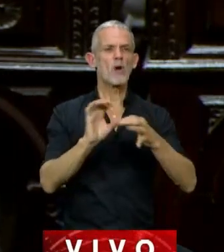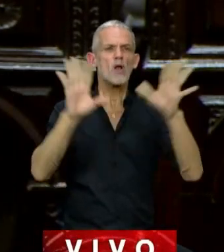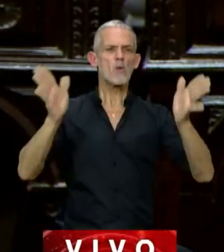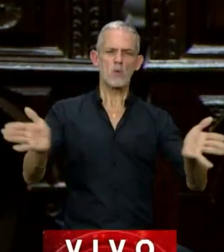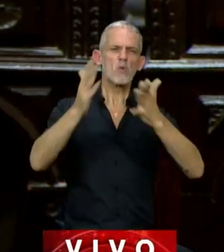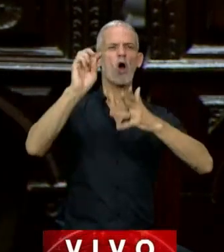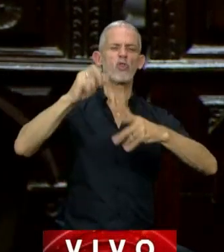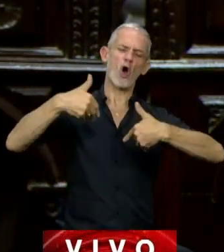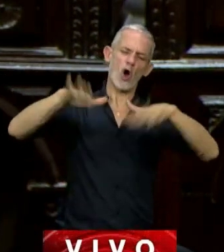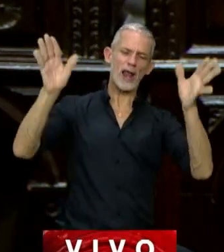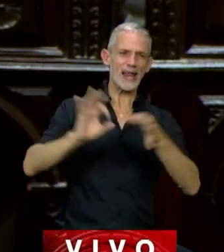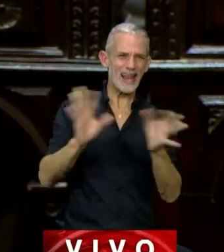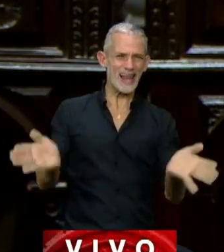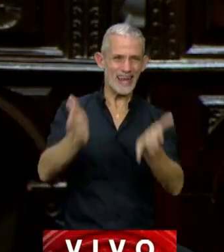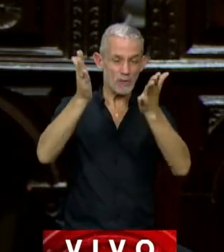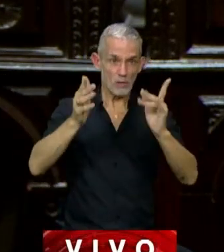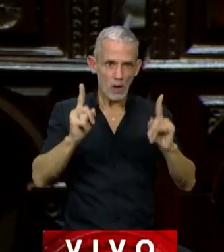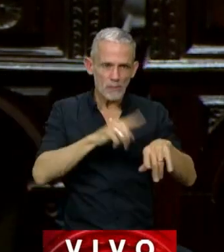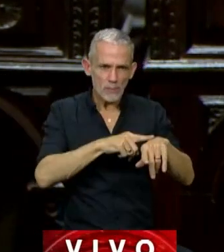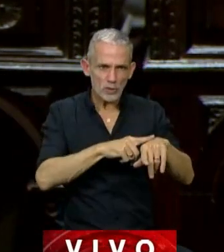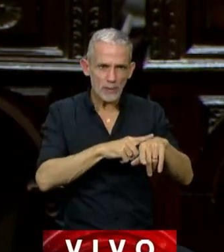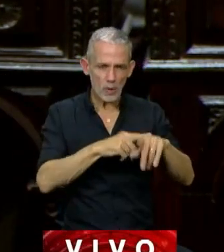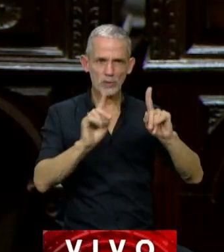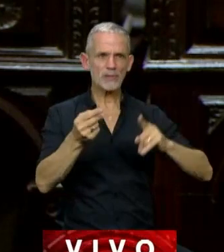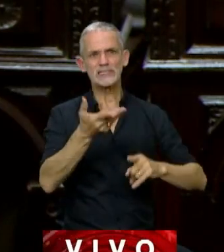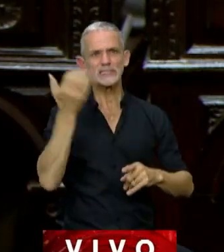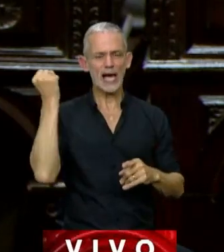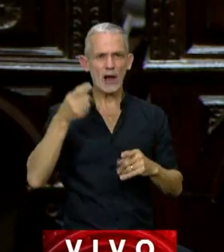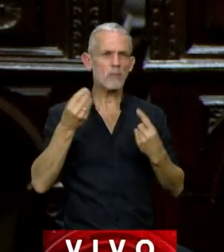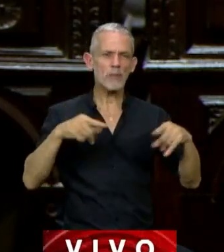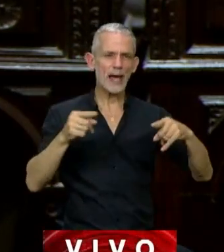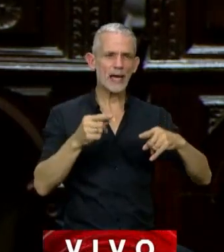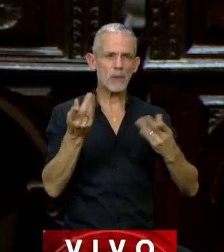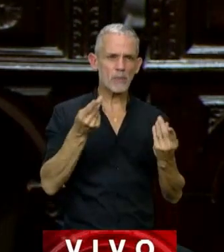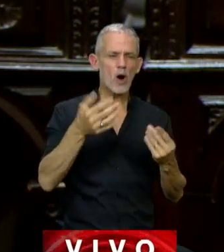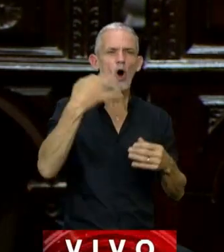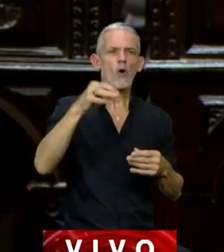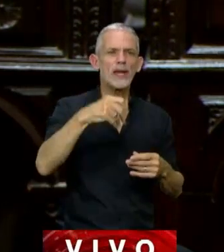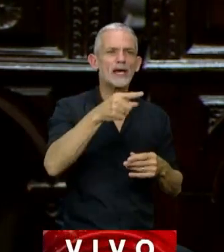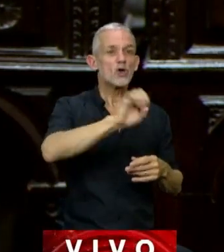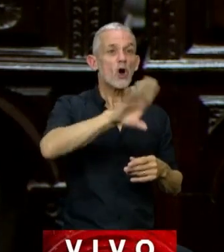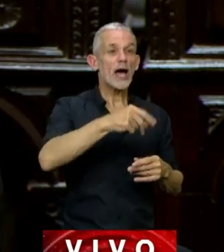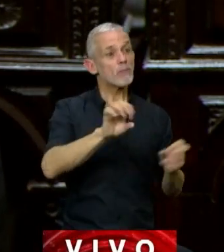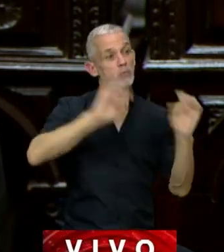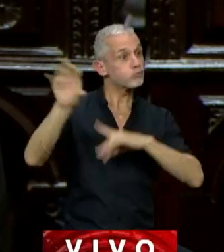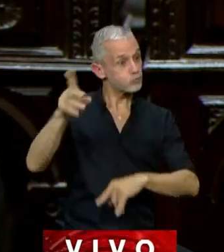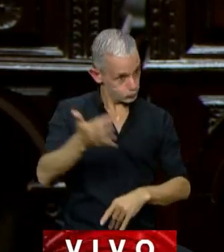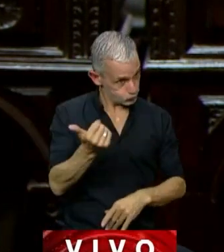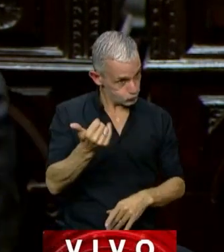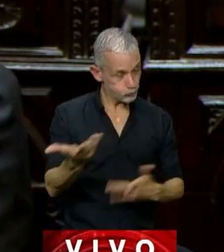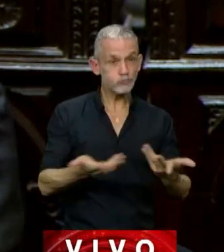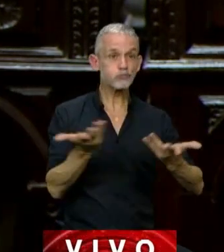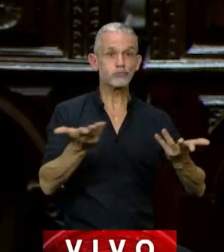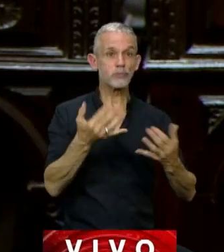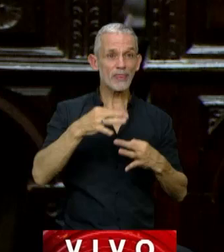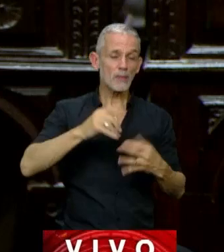liberaron la venta de dólares, pero al mismo tiempo eliminaron la obligación para liquidar divisas del sector agroexportador. ¿Qué fue